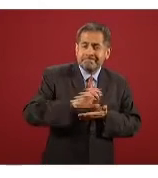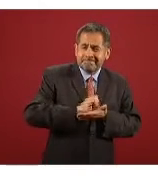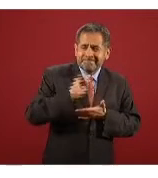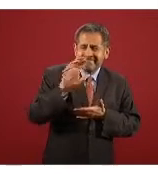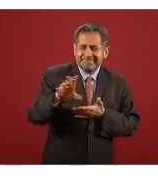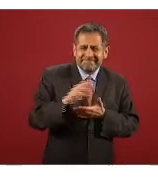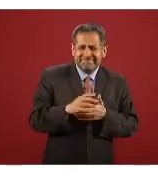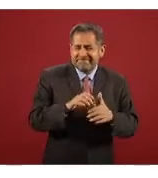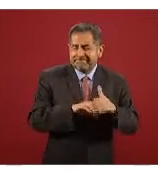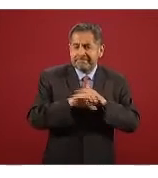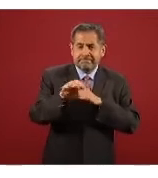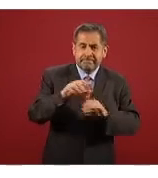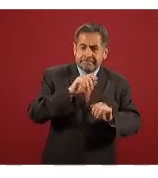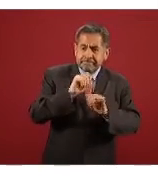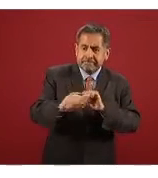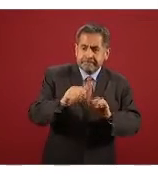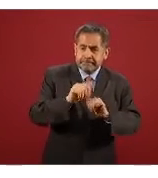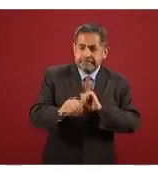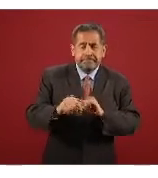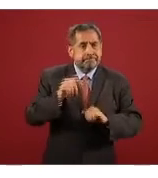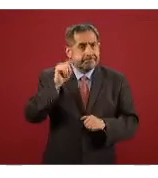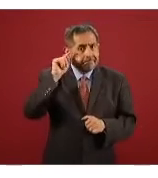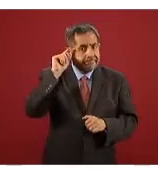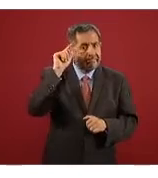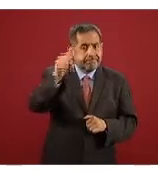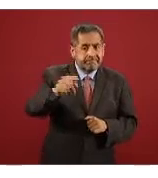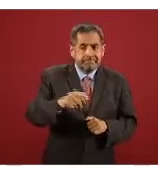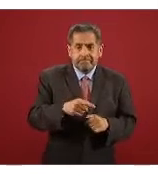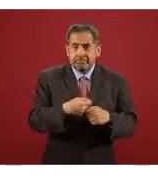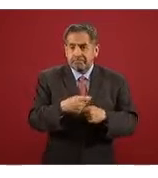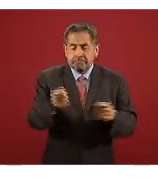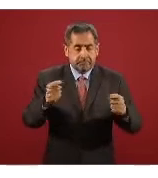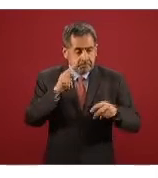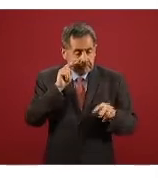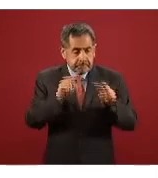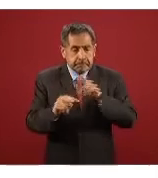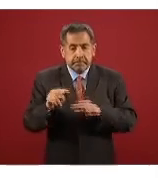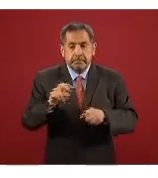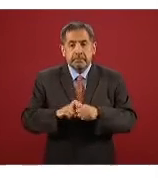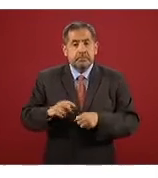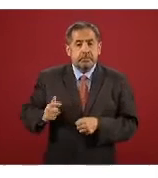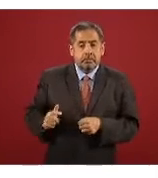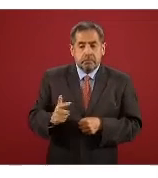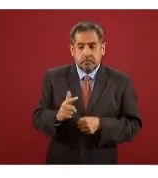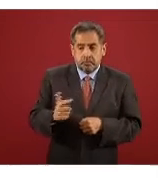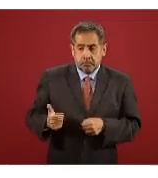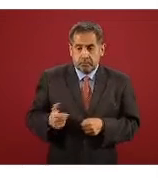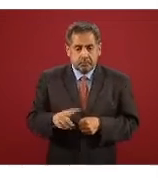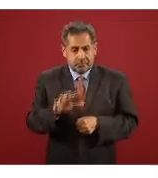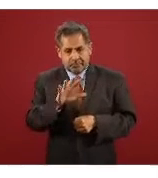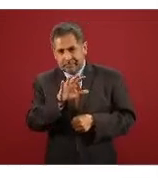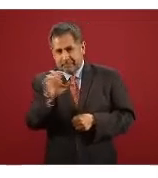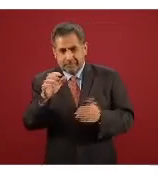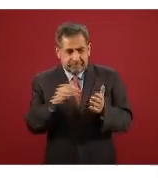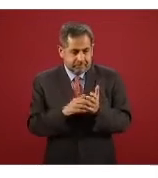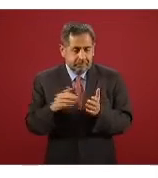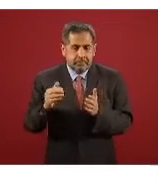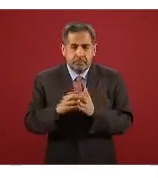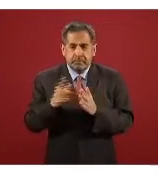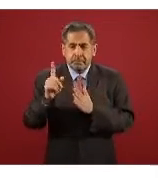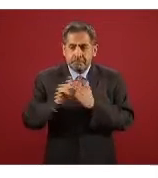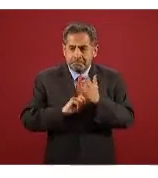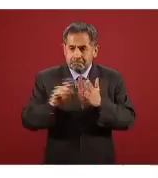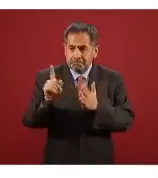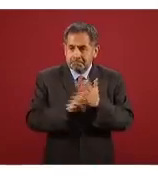recursos en efectivo en sus cuentas. Hemos detectado cuentas en el estado de Guanajuato con 500 millones de pesos